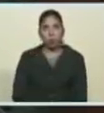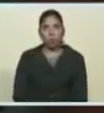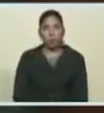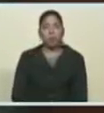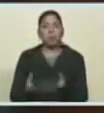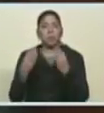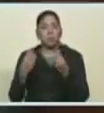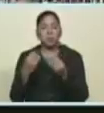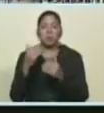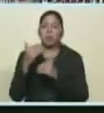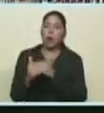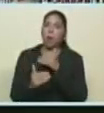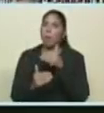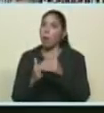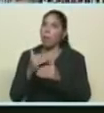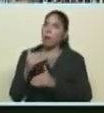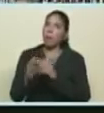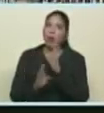para avanzar,